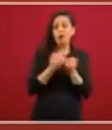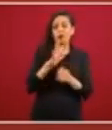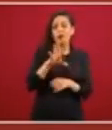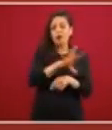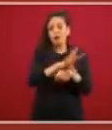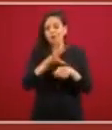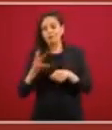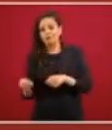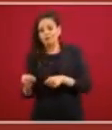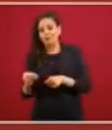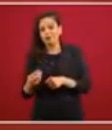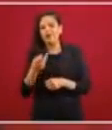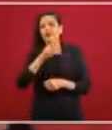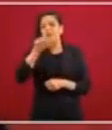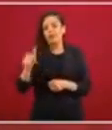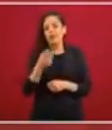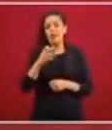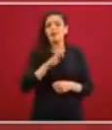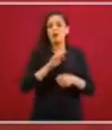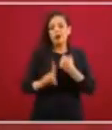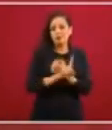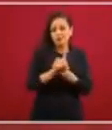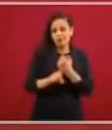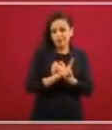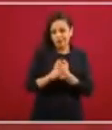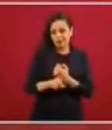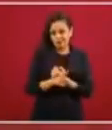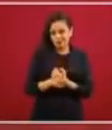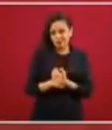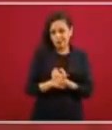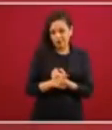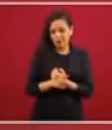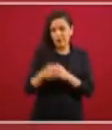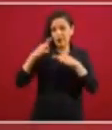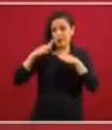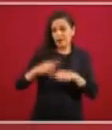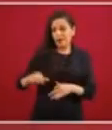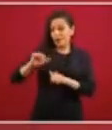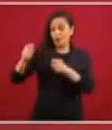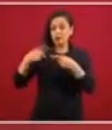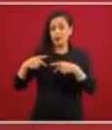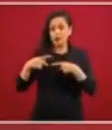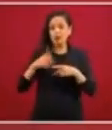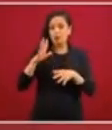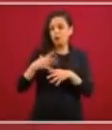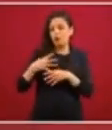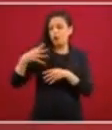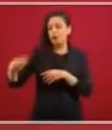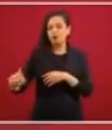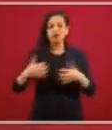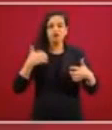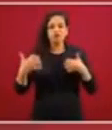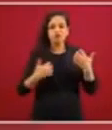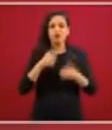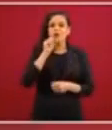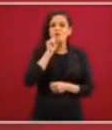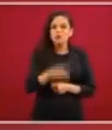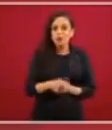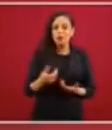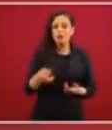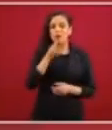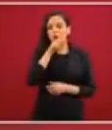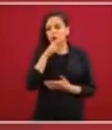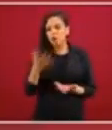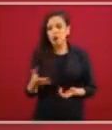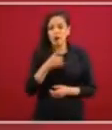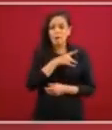adversidad y desestabilice a otras y otros y se pierda la claridad. Entonces, en ese sentido, es el mensaje que